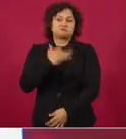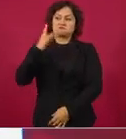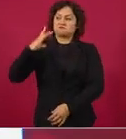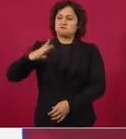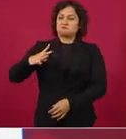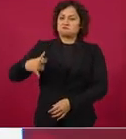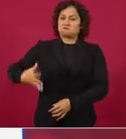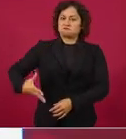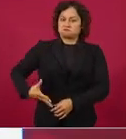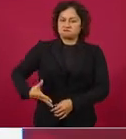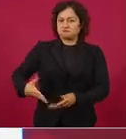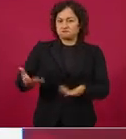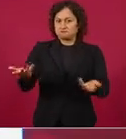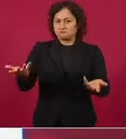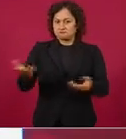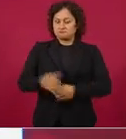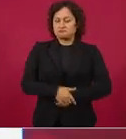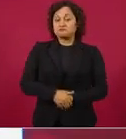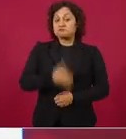enfrentar